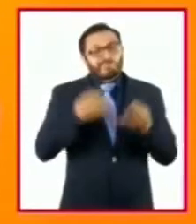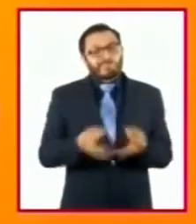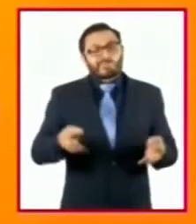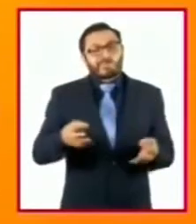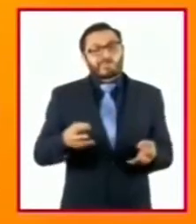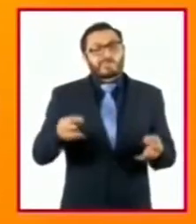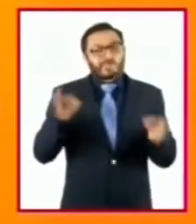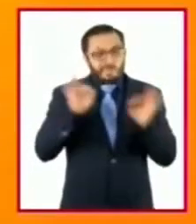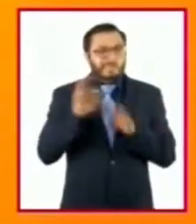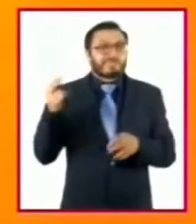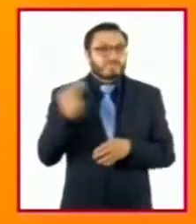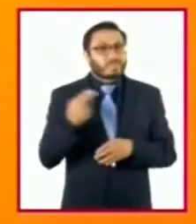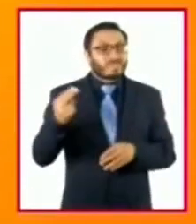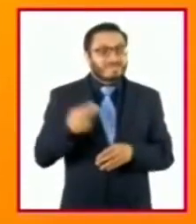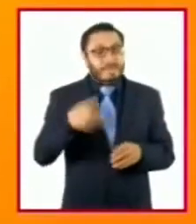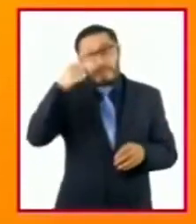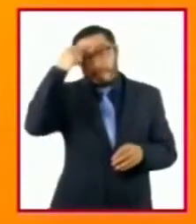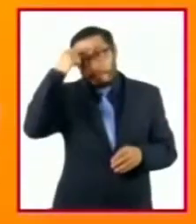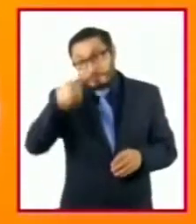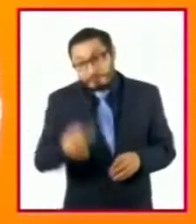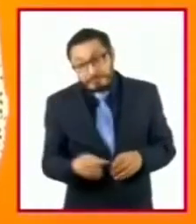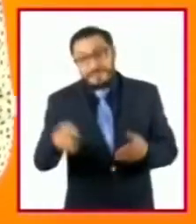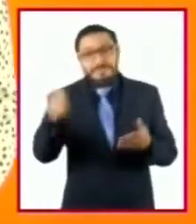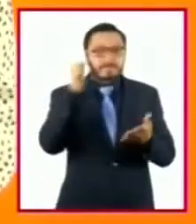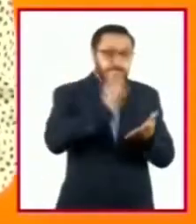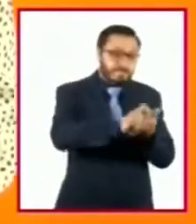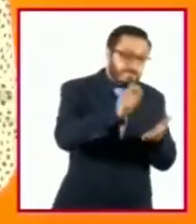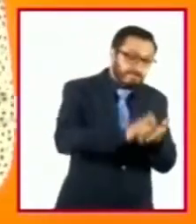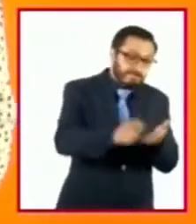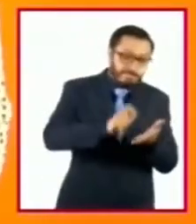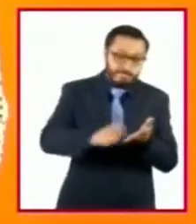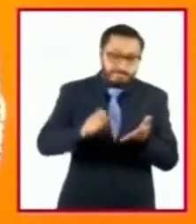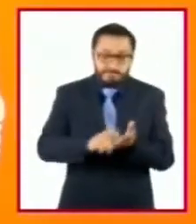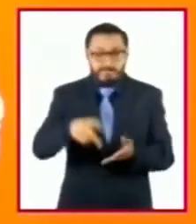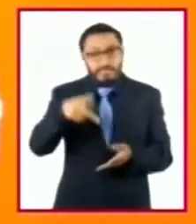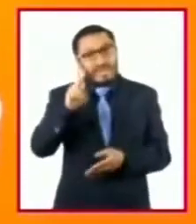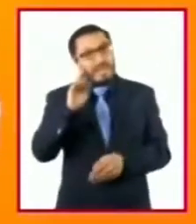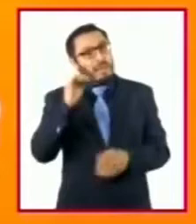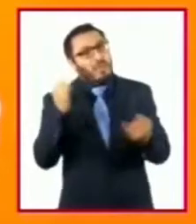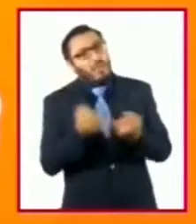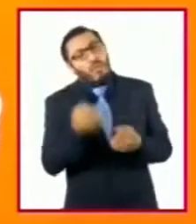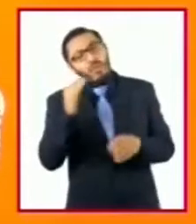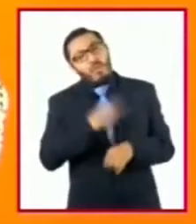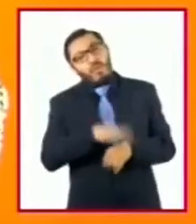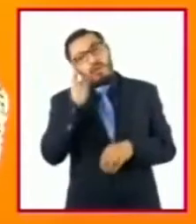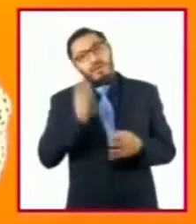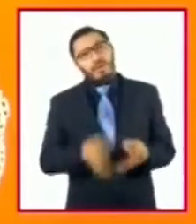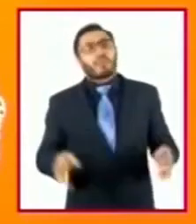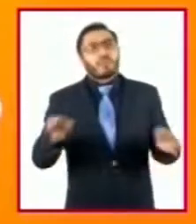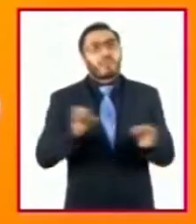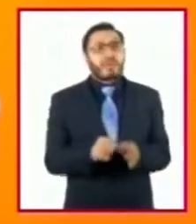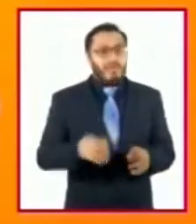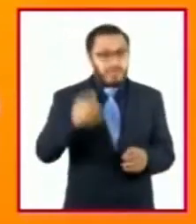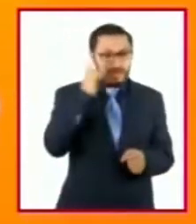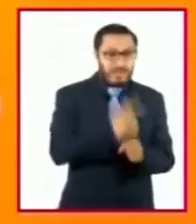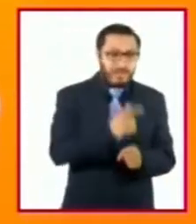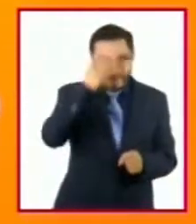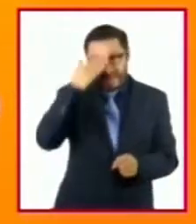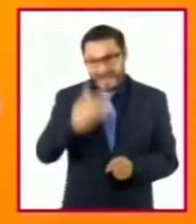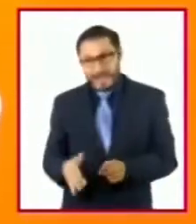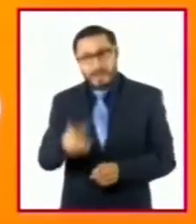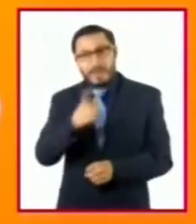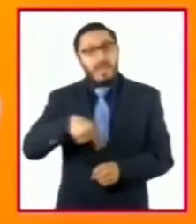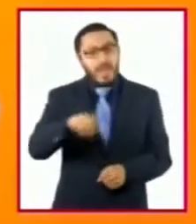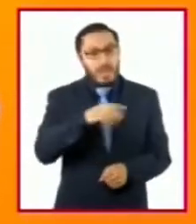quiere, sobre todo para diseñarlo. Pero es importante también que sepan los adolescentes que